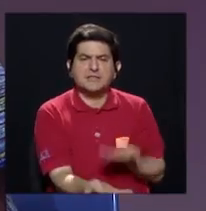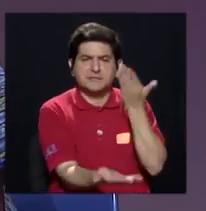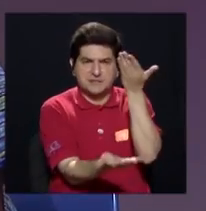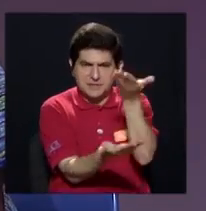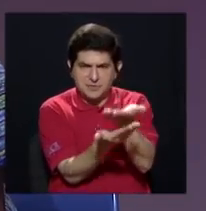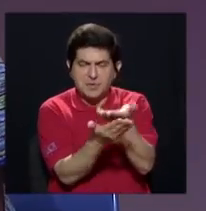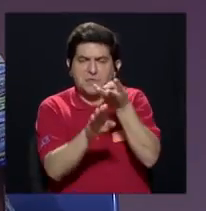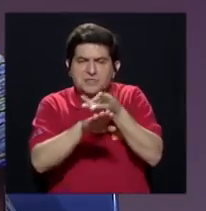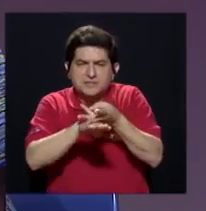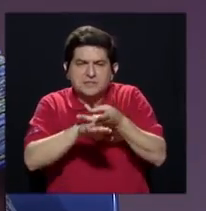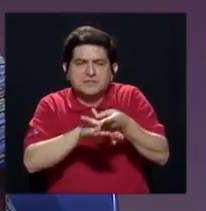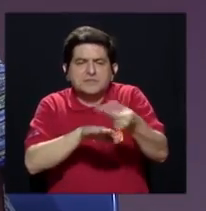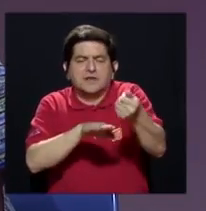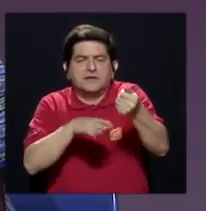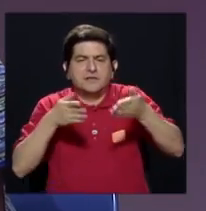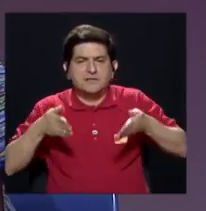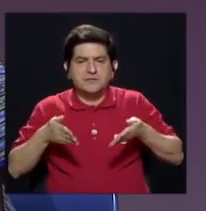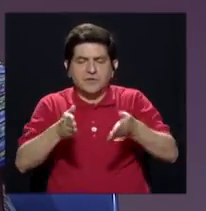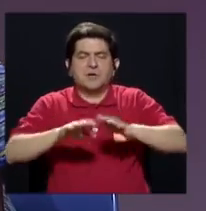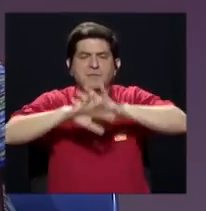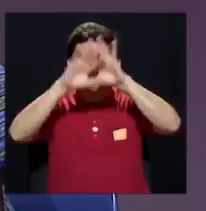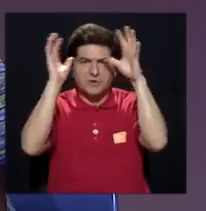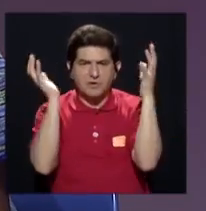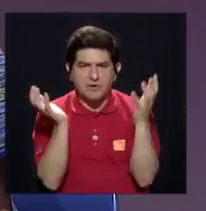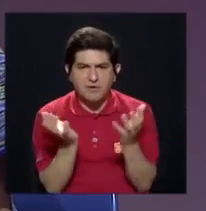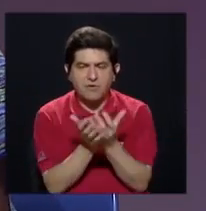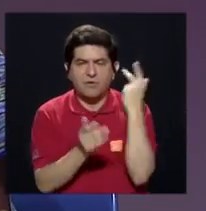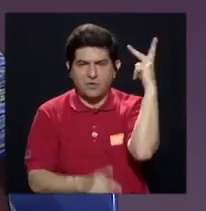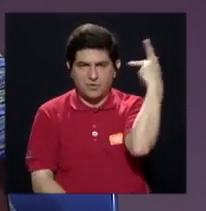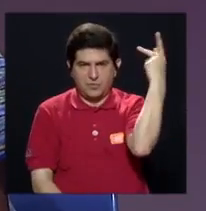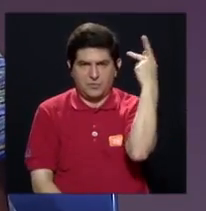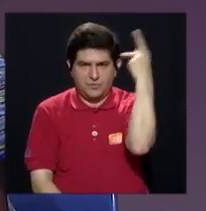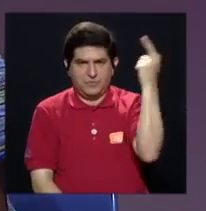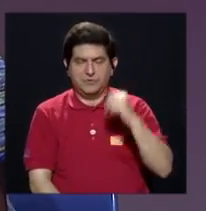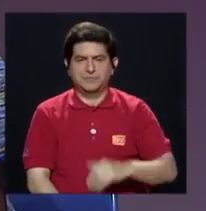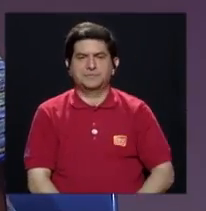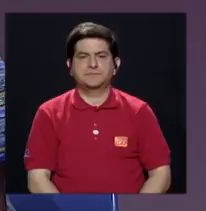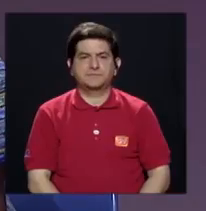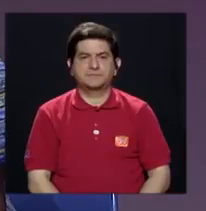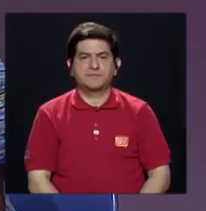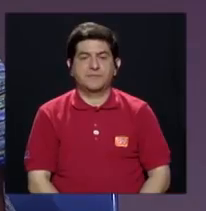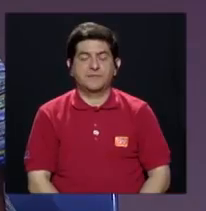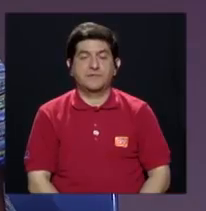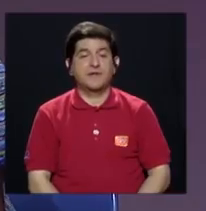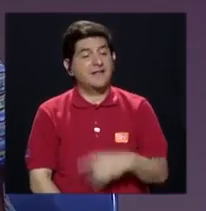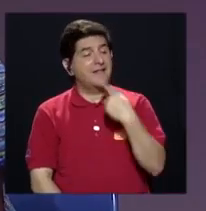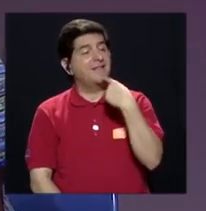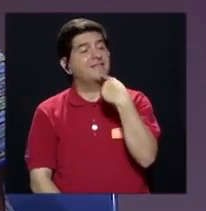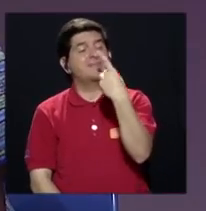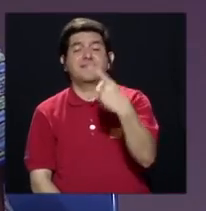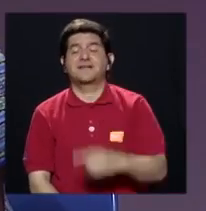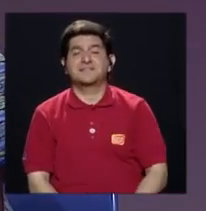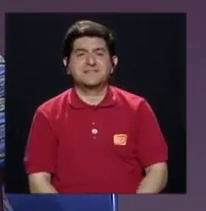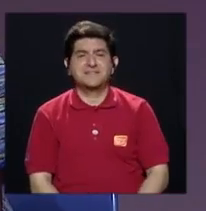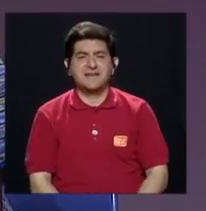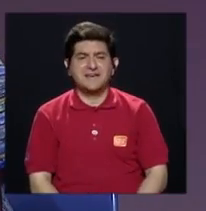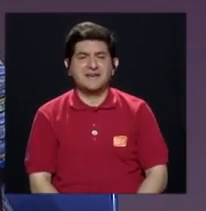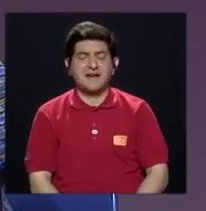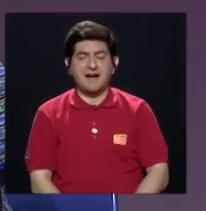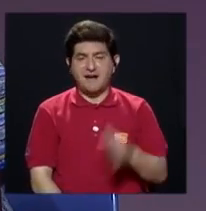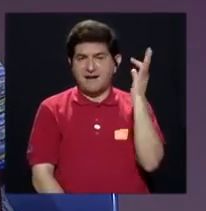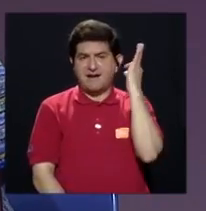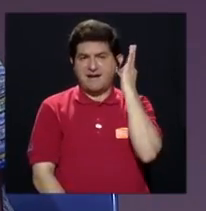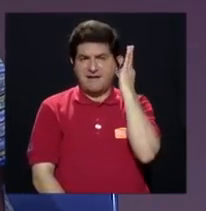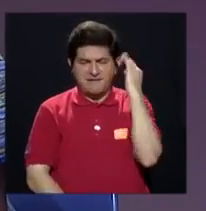de la sanación como camino cósmico político y y en ese sentido decir que del feminismo comunitario